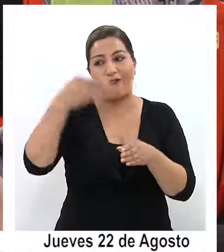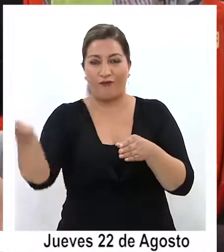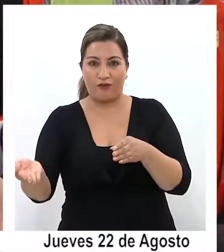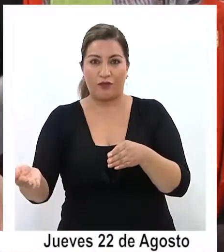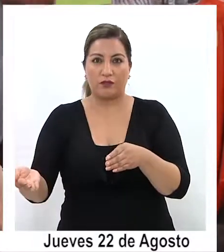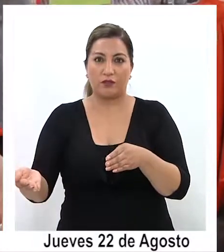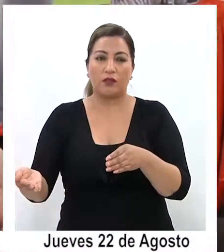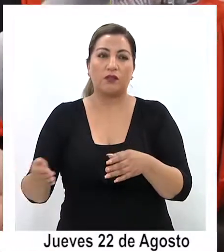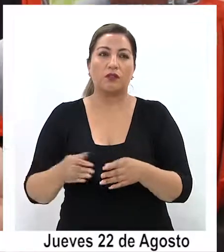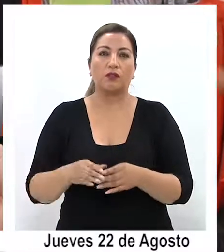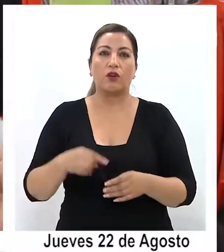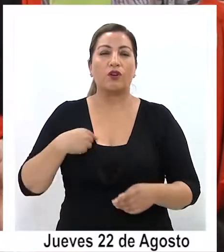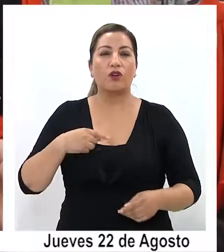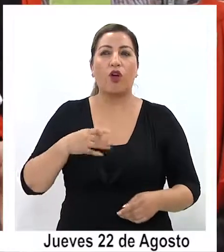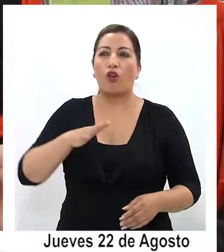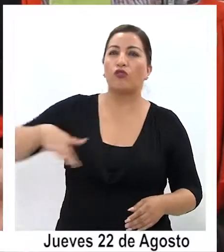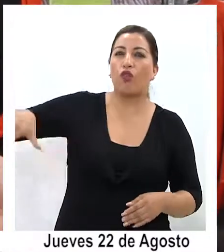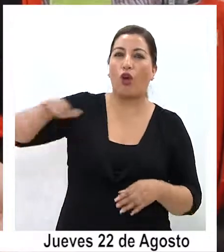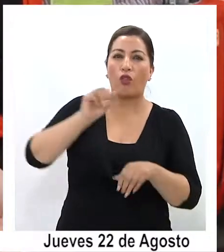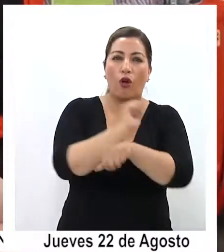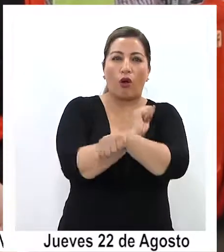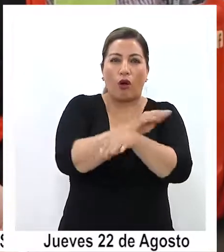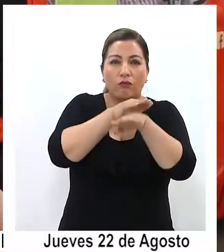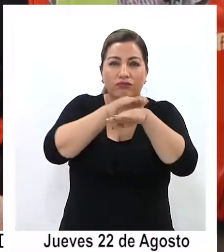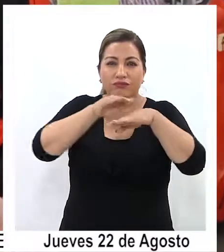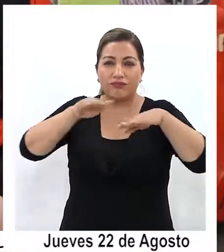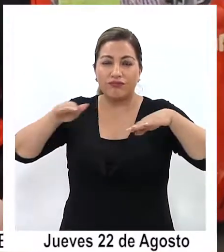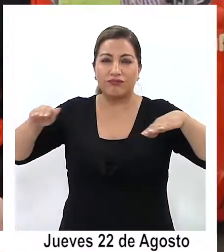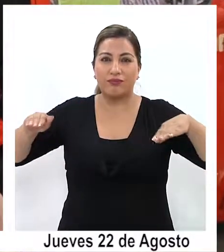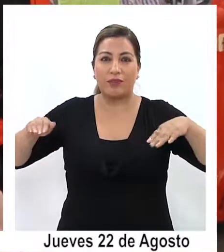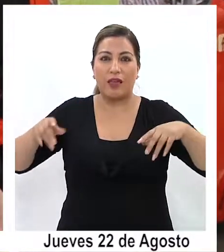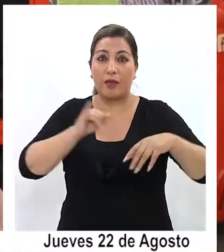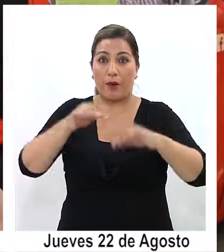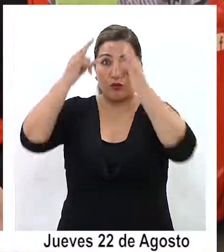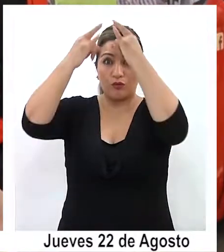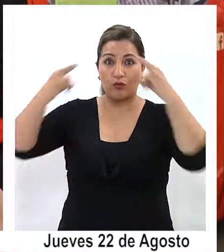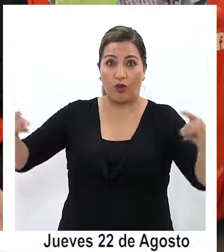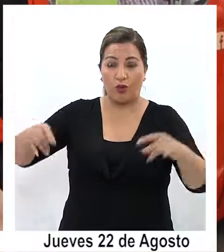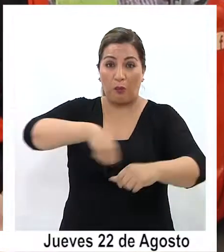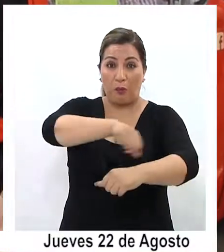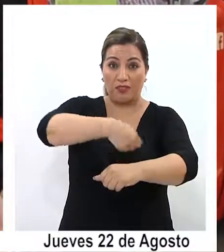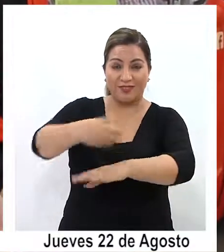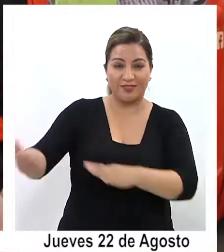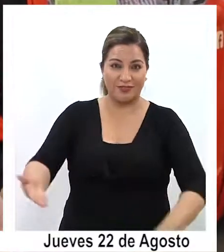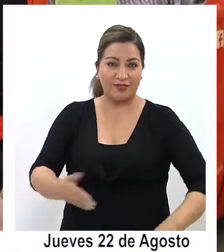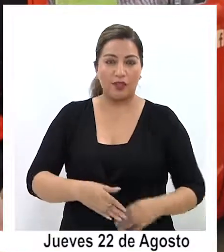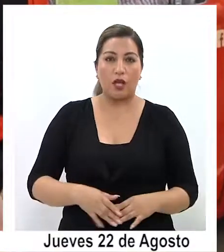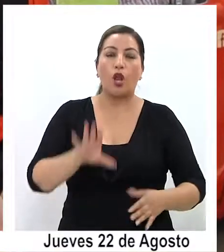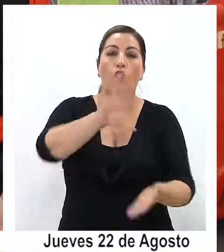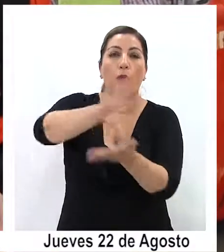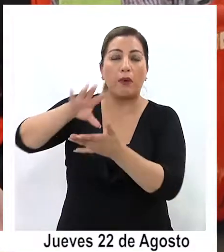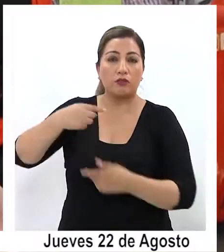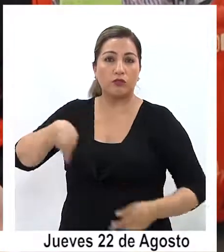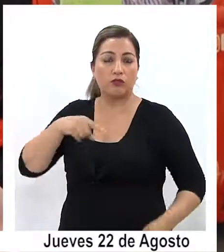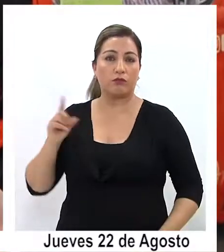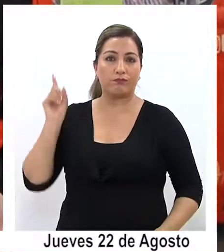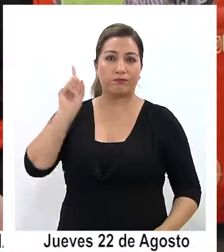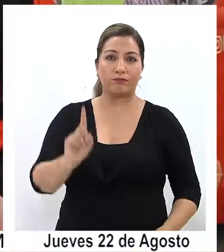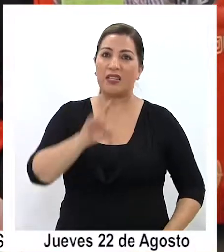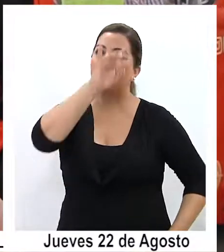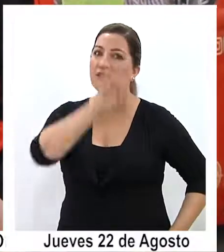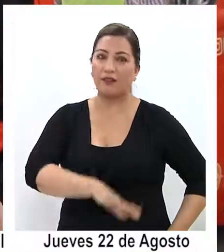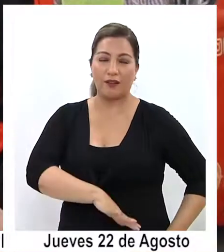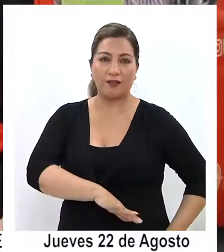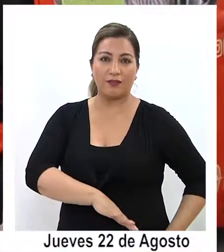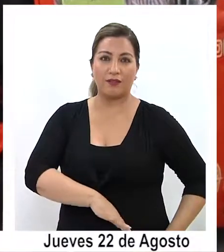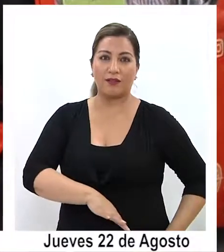el carro todos juntos como en una caseta. Pero de los países donde venimos, Chile ha sido